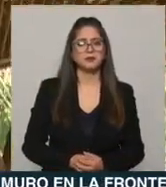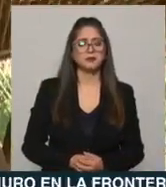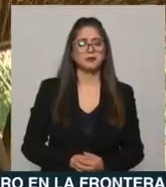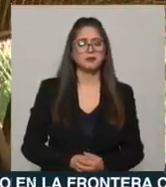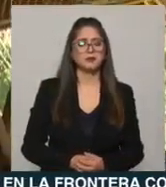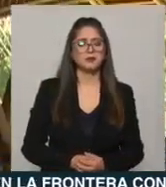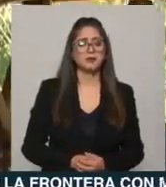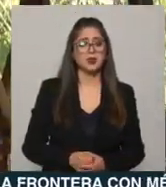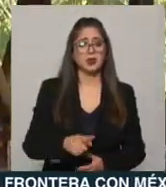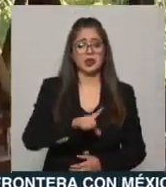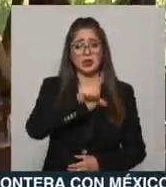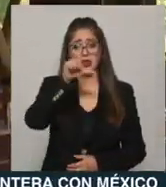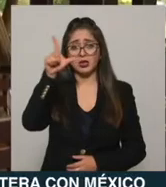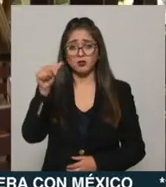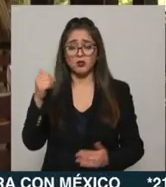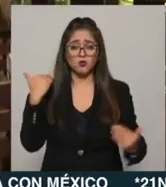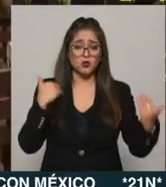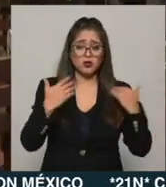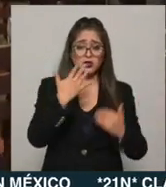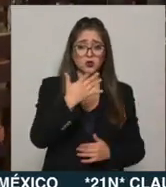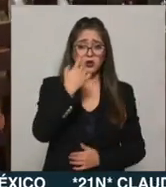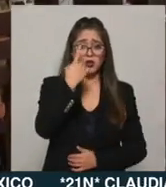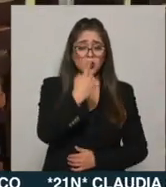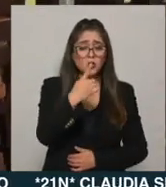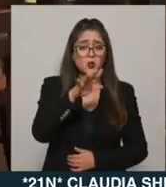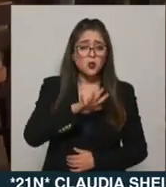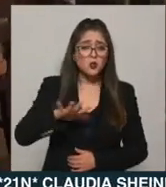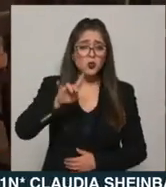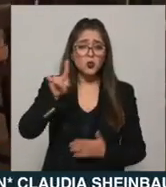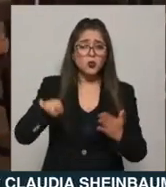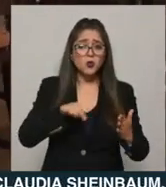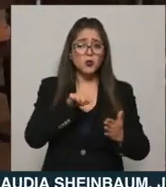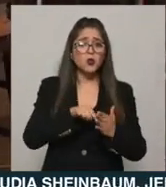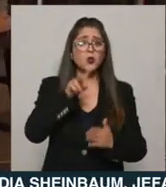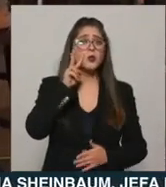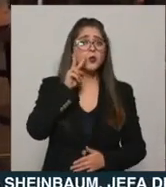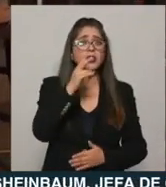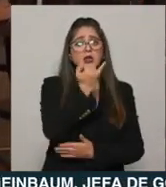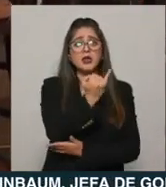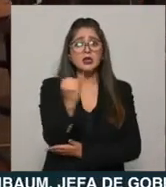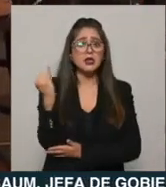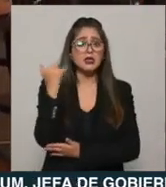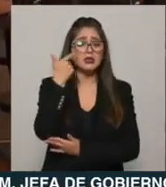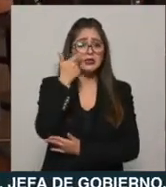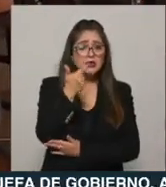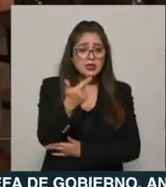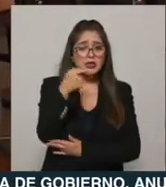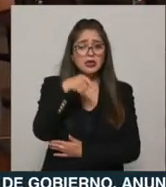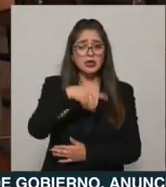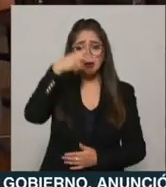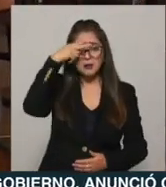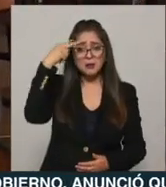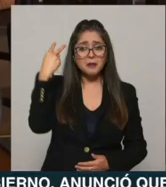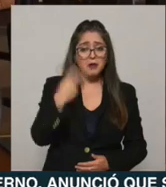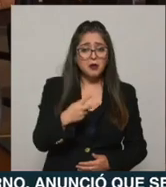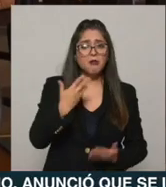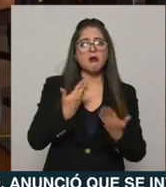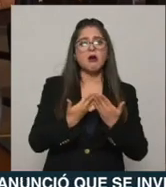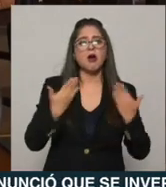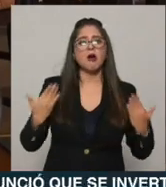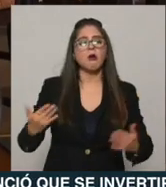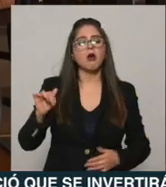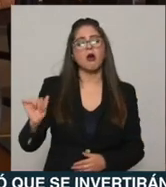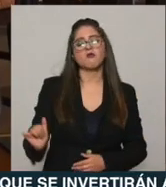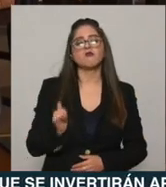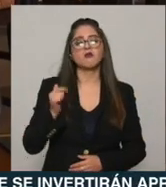Y después de recorrer las más de 51 hectáreas que te llevan a conocer los 7 jardines temáticos de Jardines de México, es momento entonces